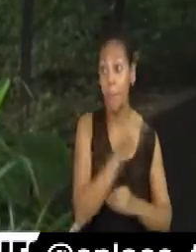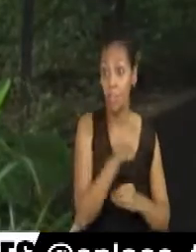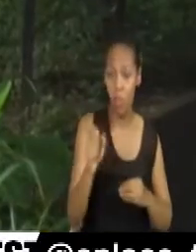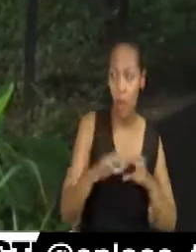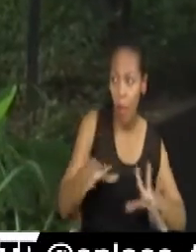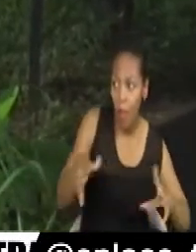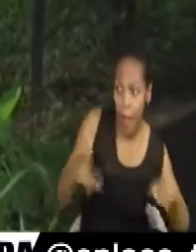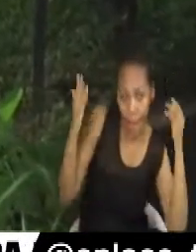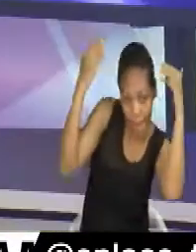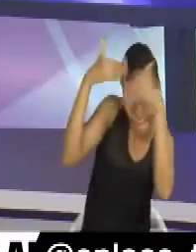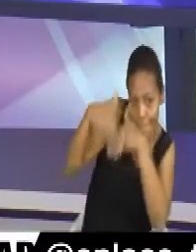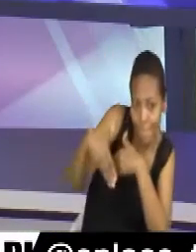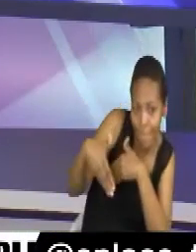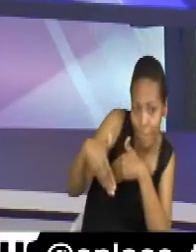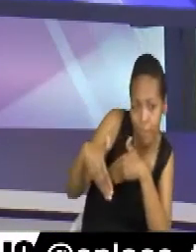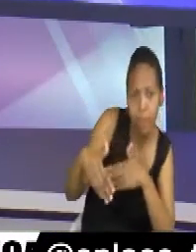escondan.